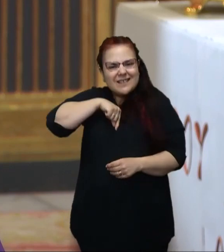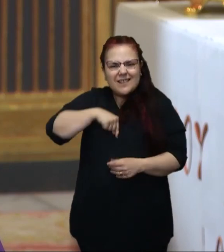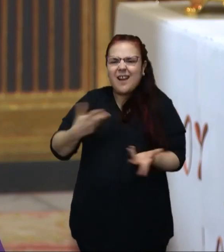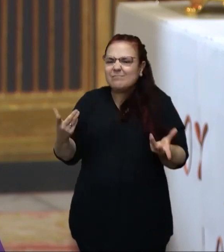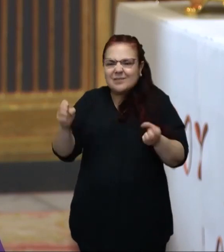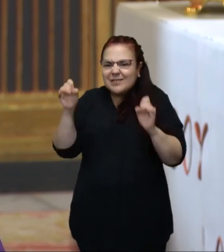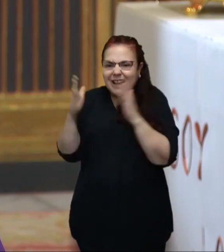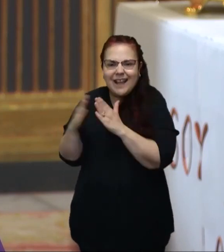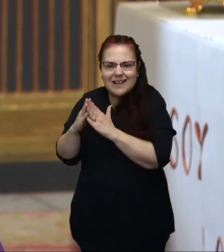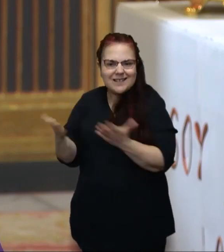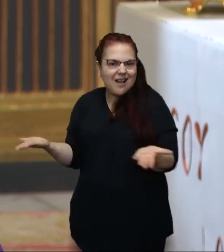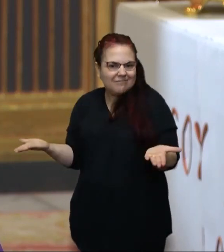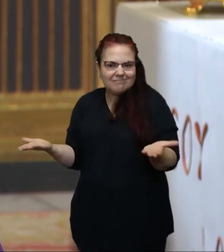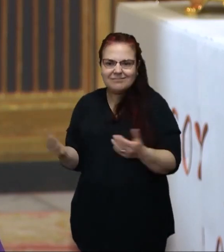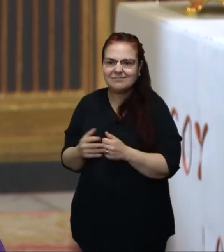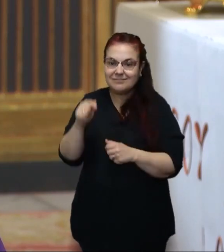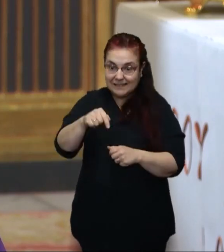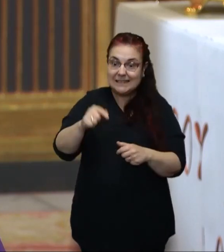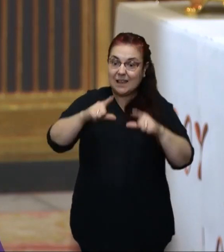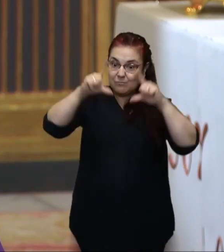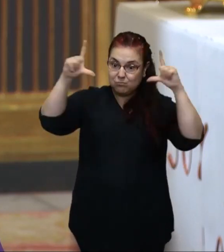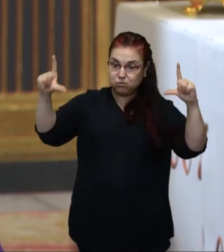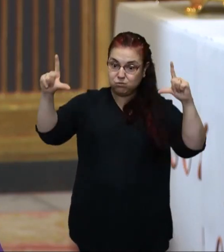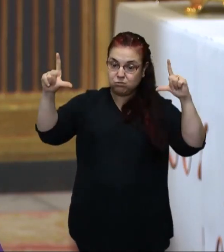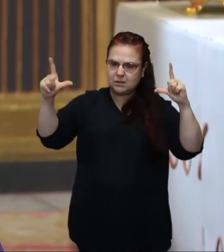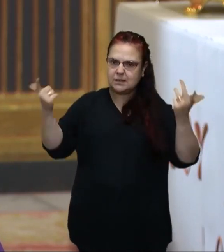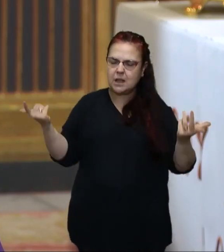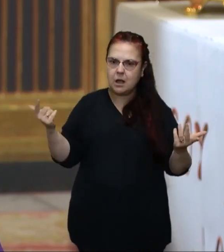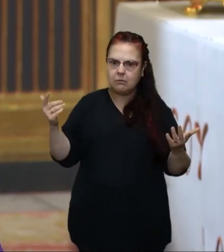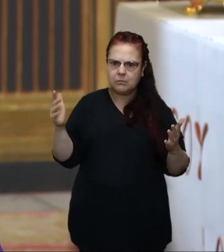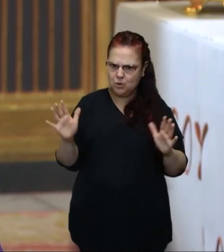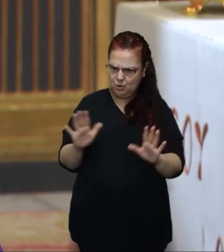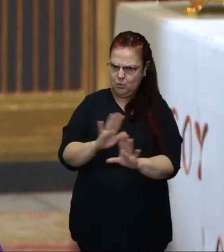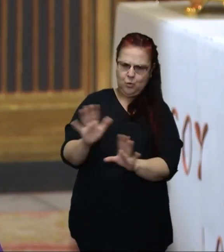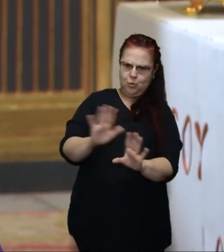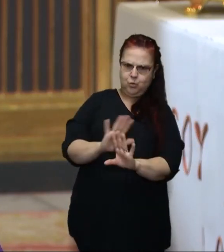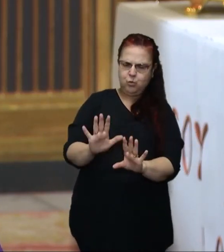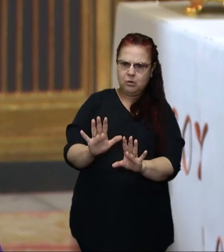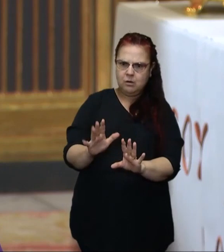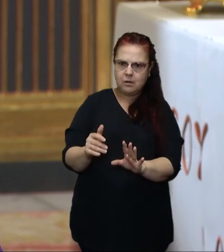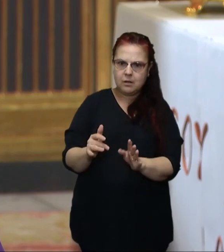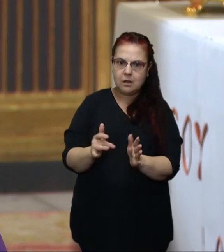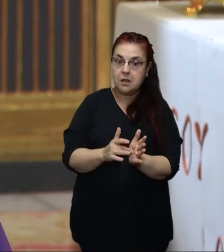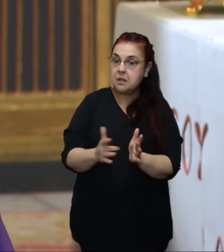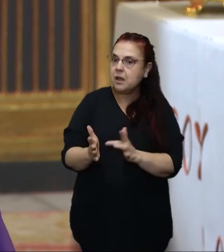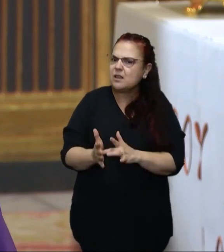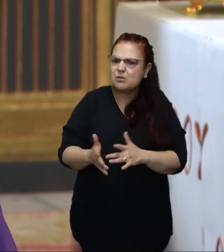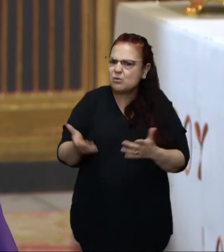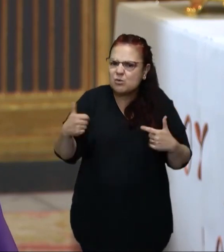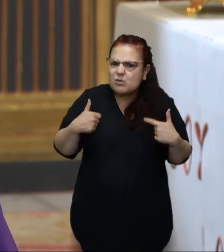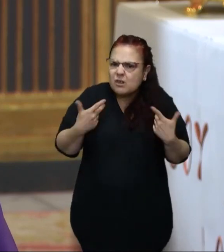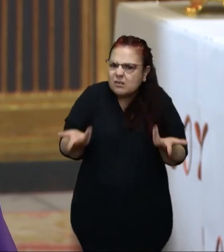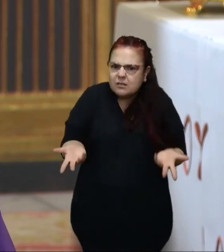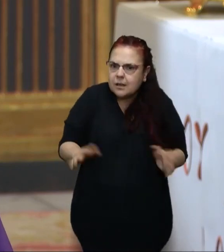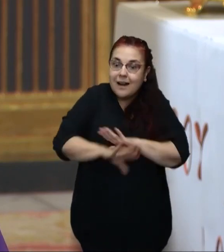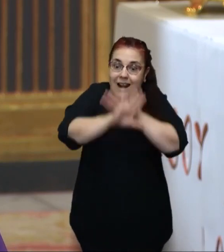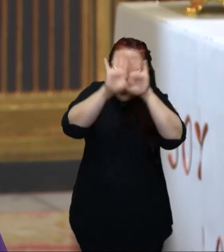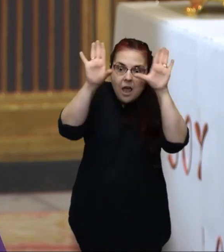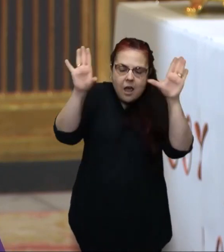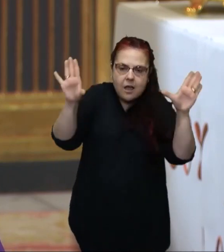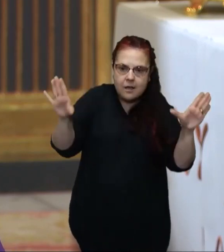produce esa escena desconcertante para algunos, pero que Jesús quiere tratar de